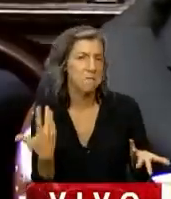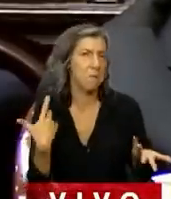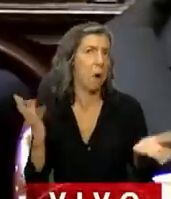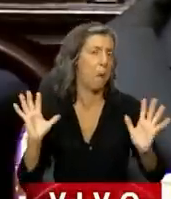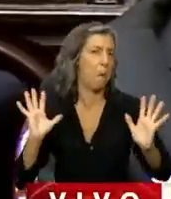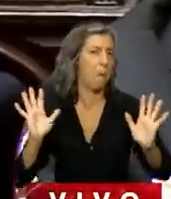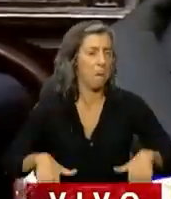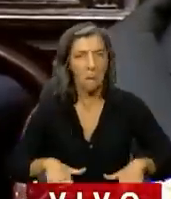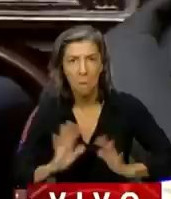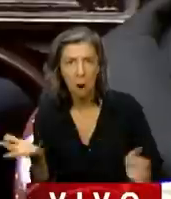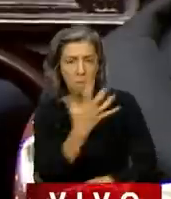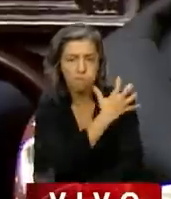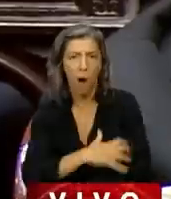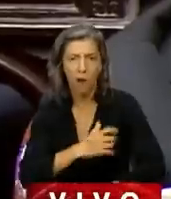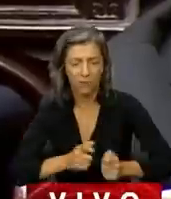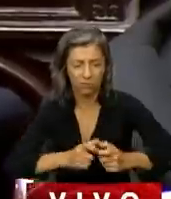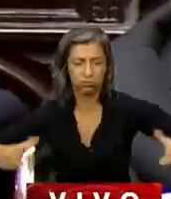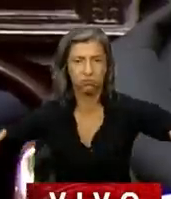aumento de la pobreza,